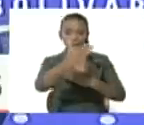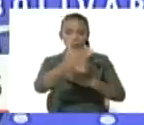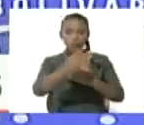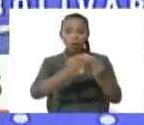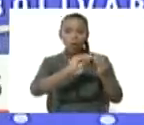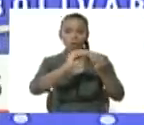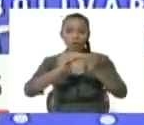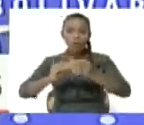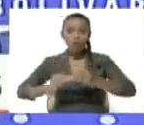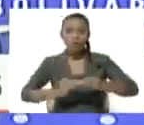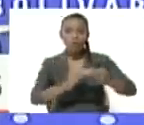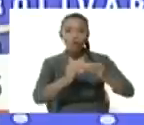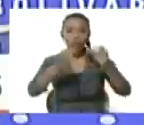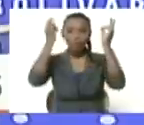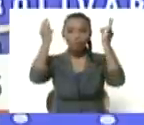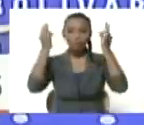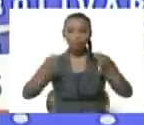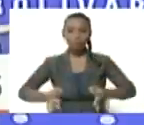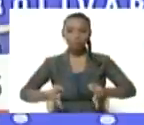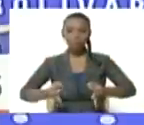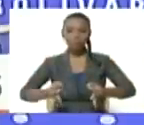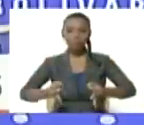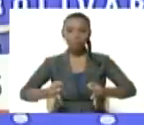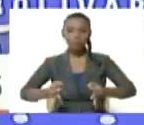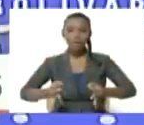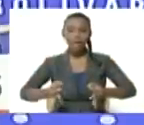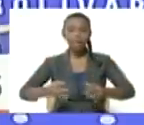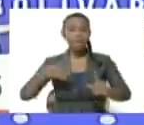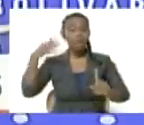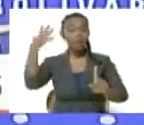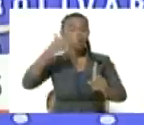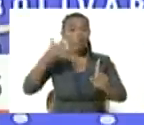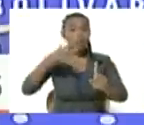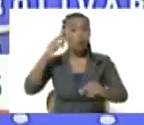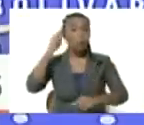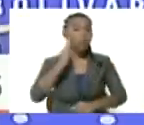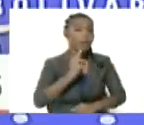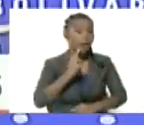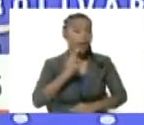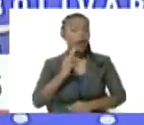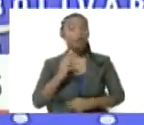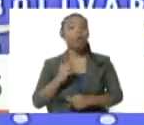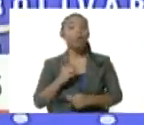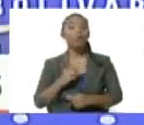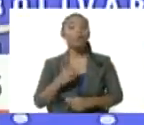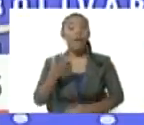conformación oficial del Consejo Bolivariano de Alcaldes y Alcaldesas